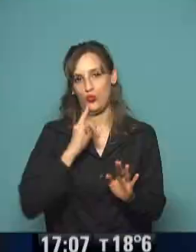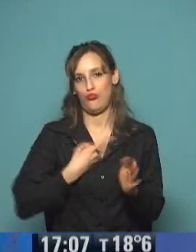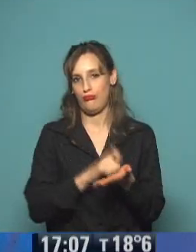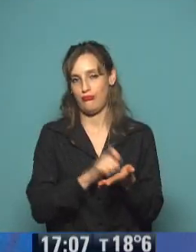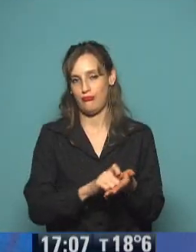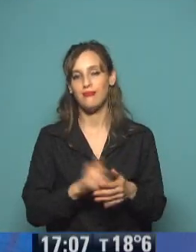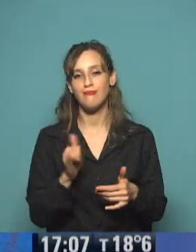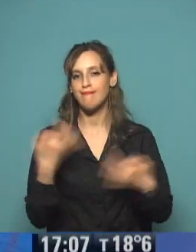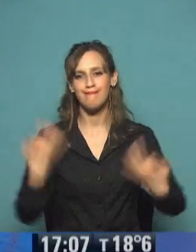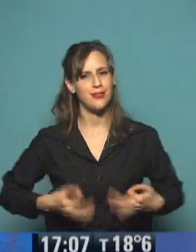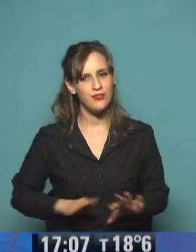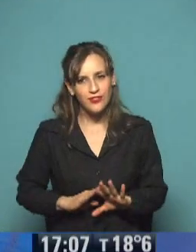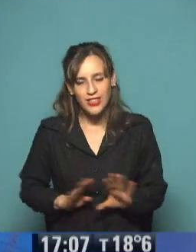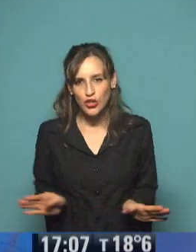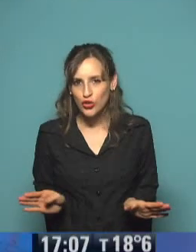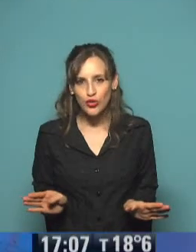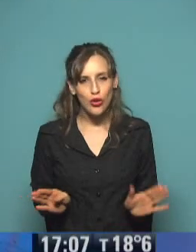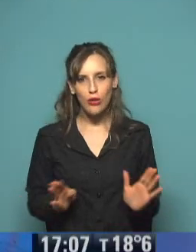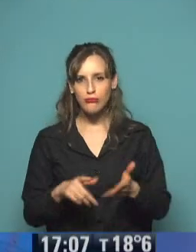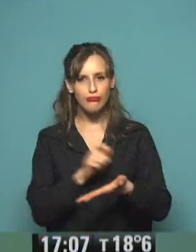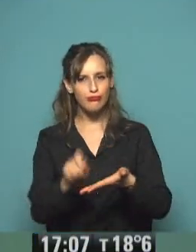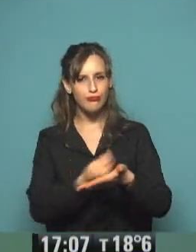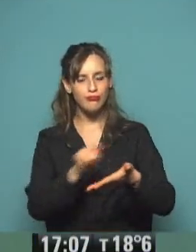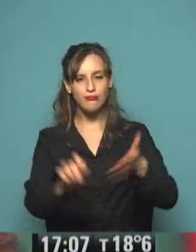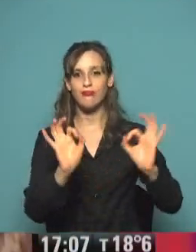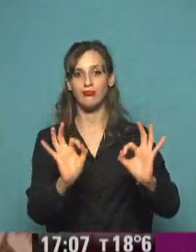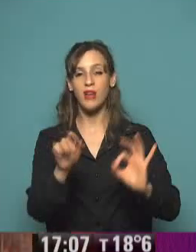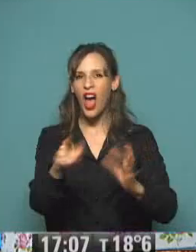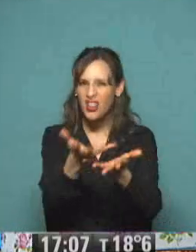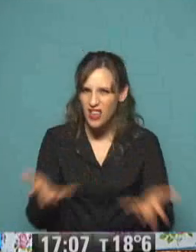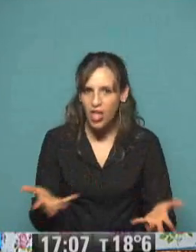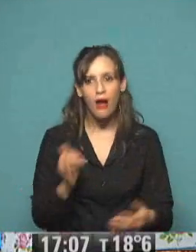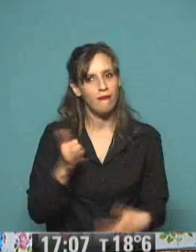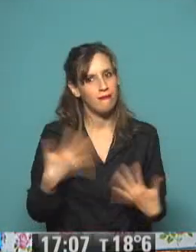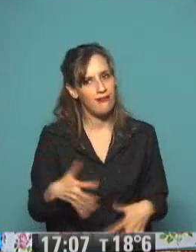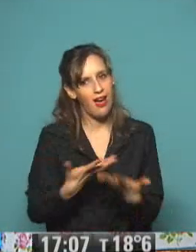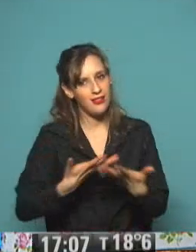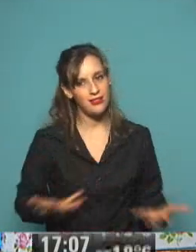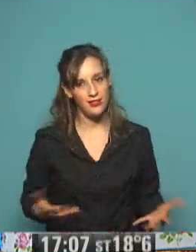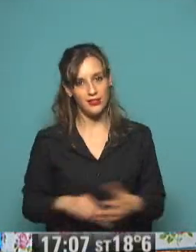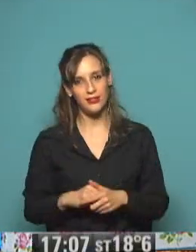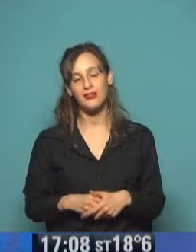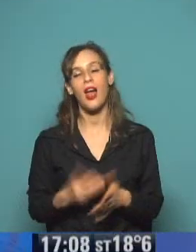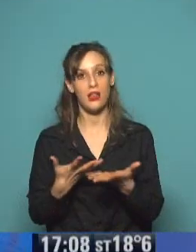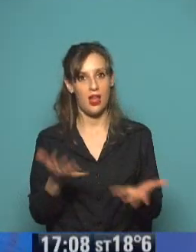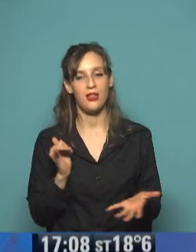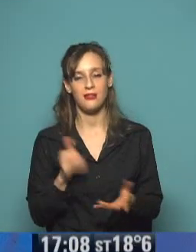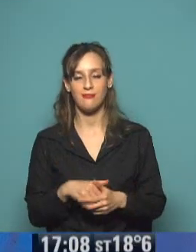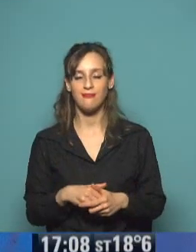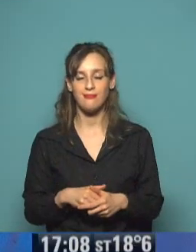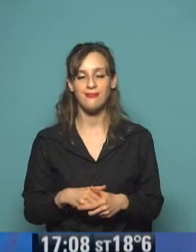qué presentación hicimos del gato Guiña. ¿Estás cansada? Estoy cansada. Pero